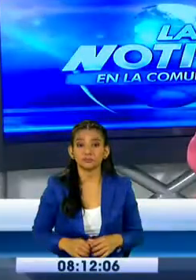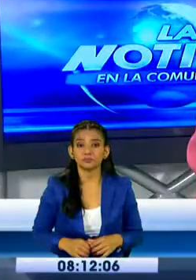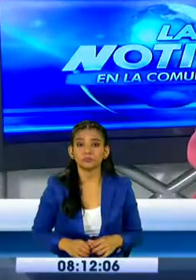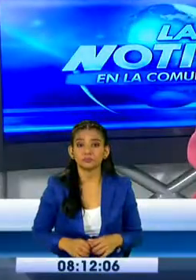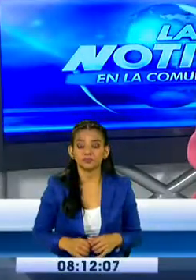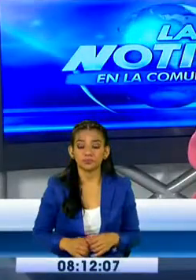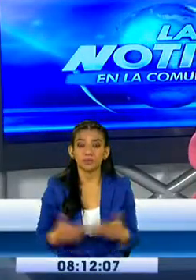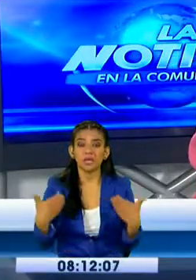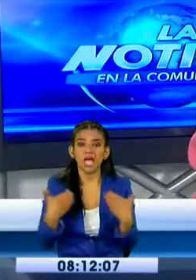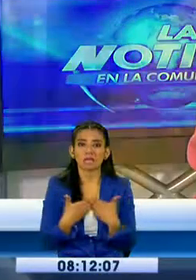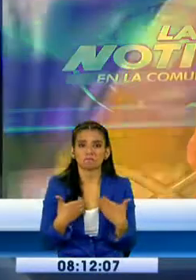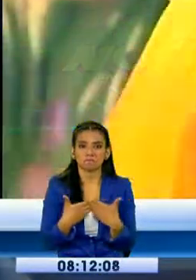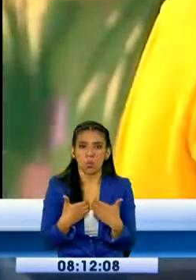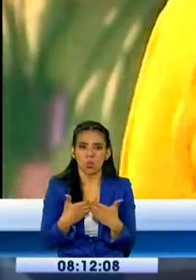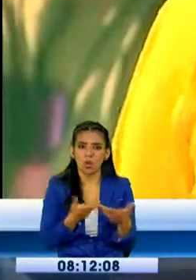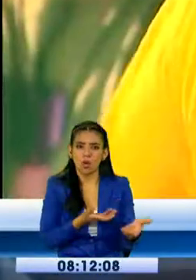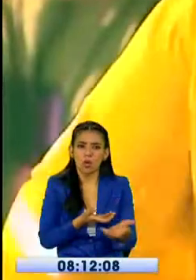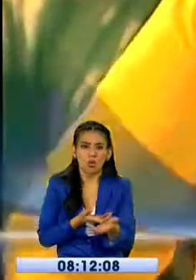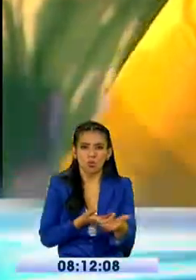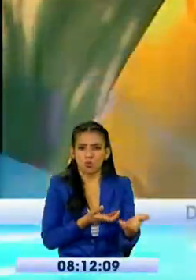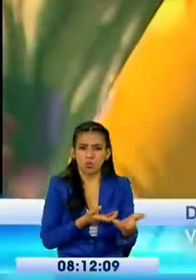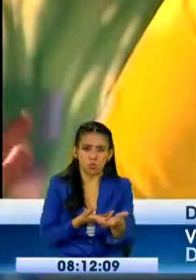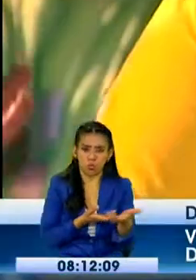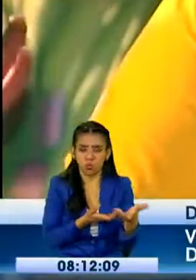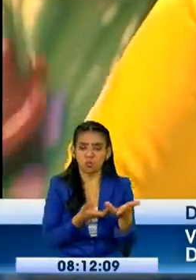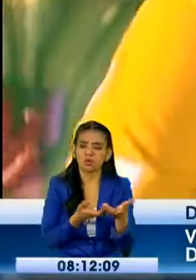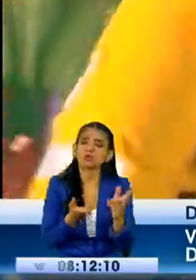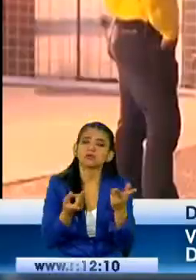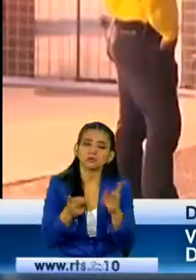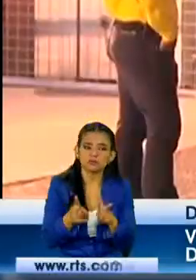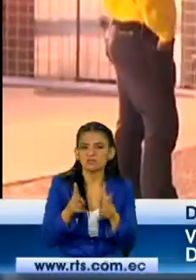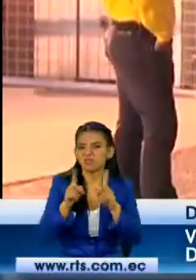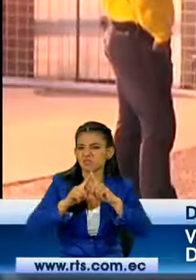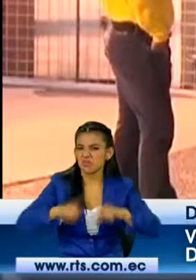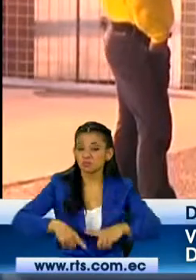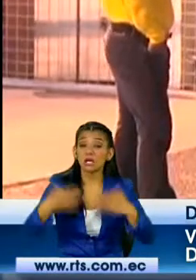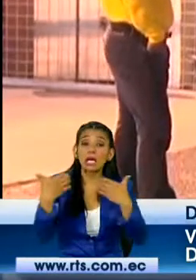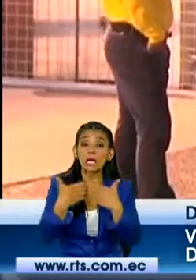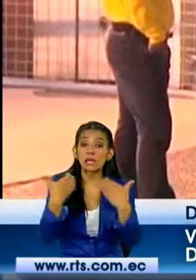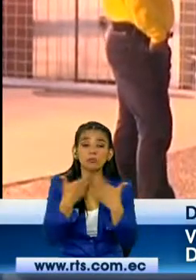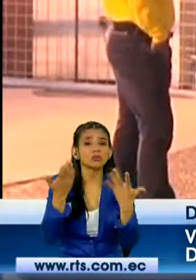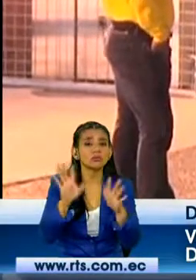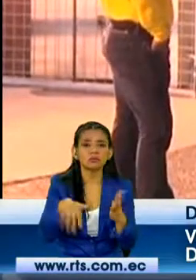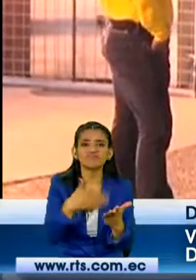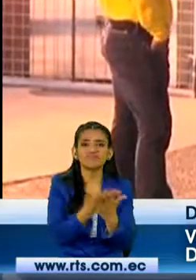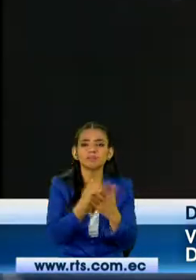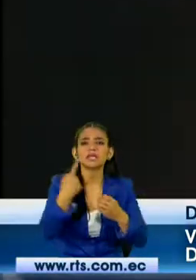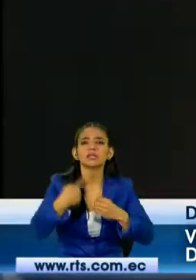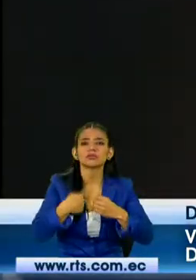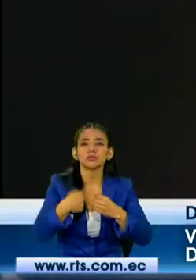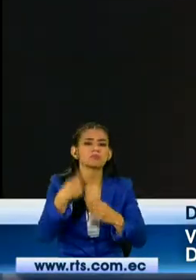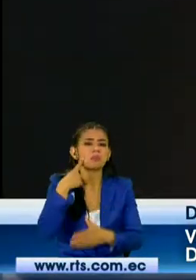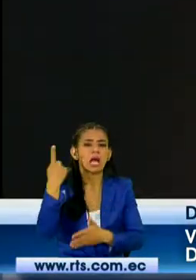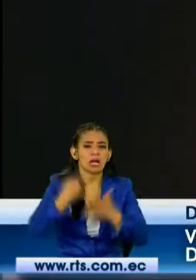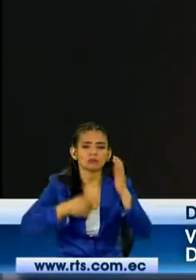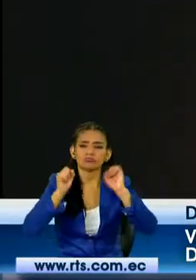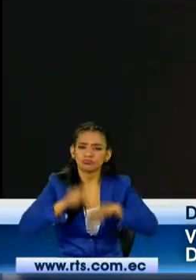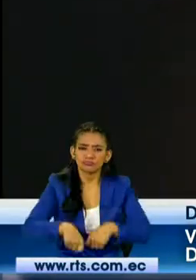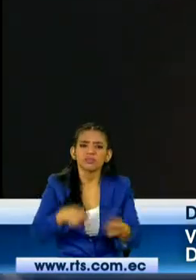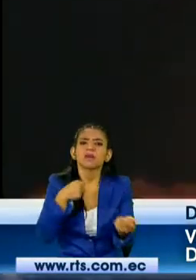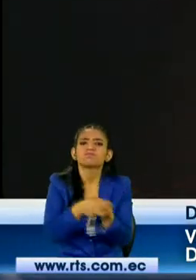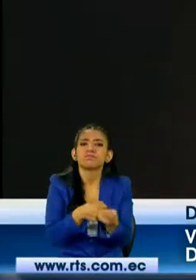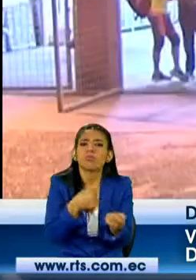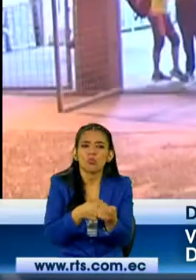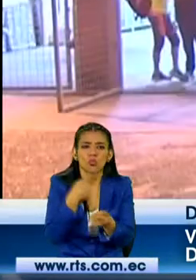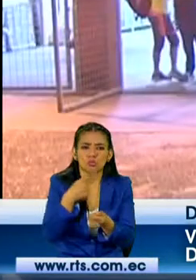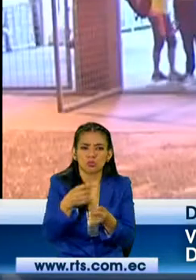contingente humano y logístico del benemérito Cuerpo de Bomberos de Guayaquil emprendió viaje a Quito con la finalidad de colaborar en las tareas